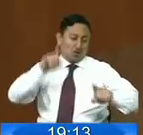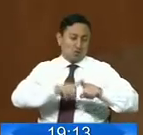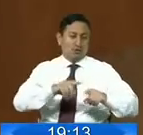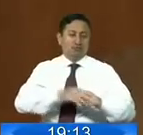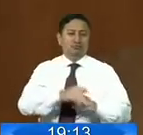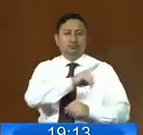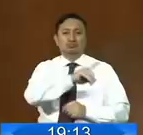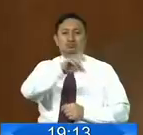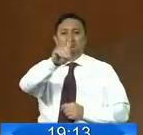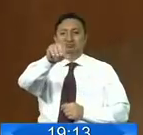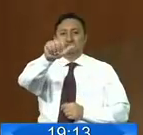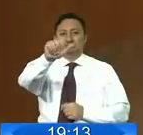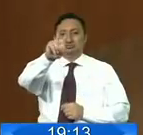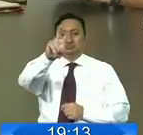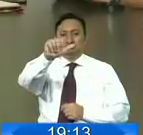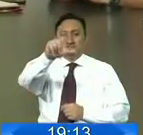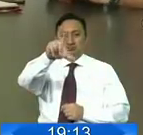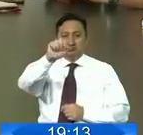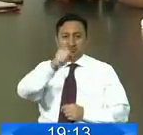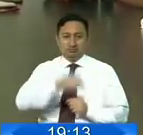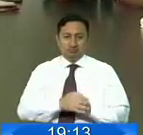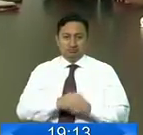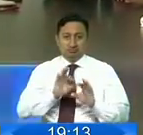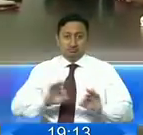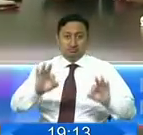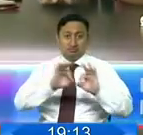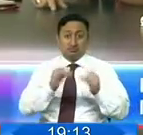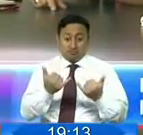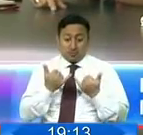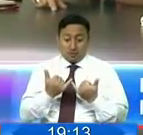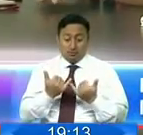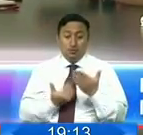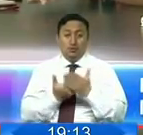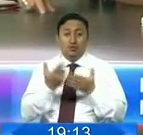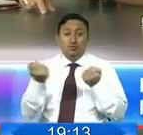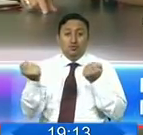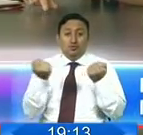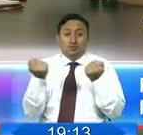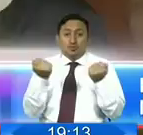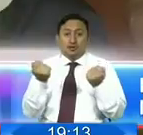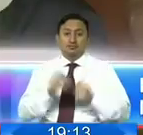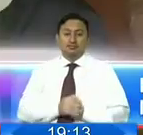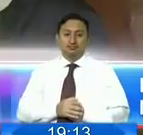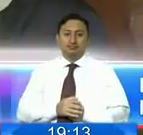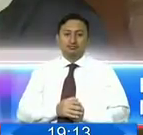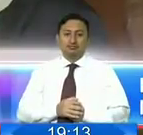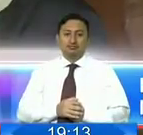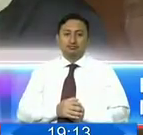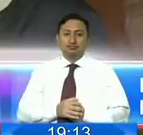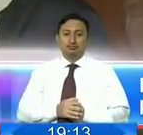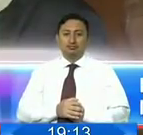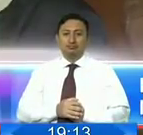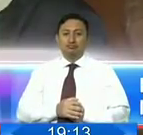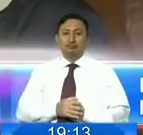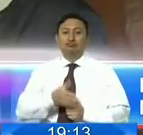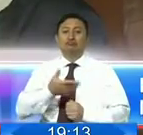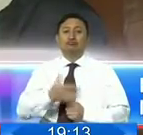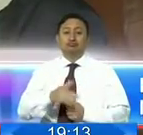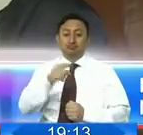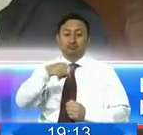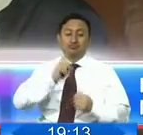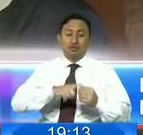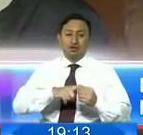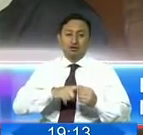que afirma necesario aplicar mecanismos de austeridad y priorizar proyectos de desarrollo queremos ofrecerle a la ciudad con entidad